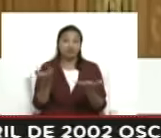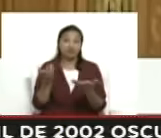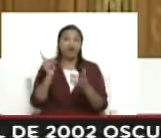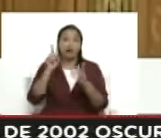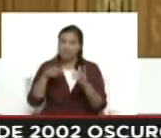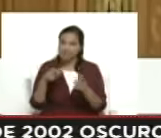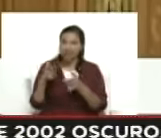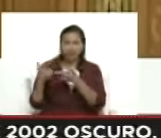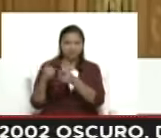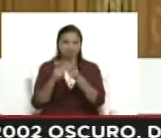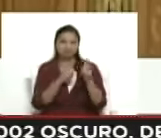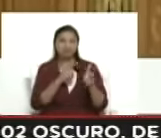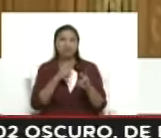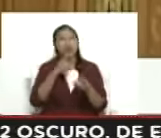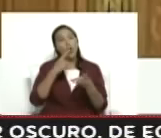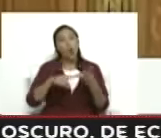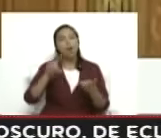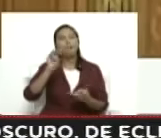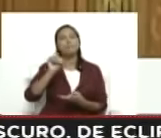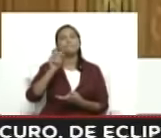21. ¿Y Marely?